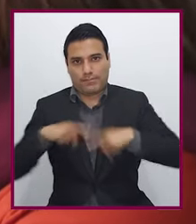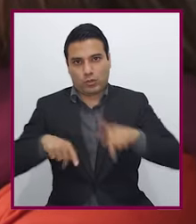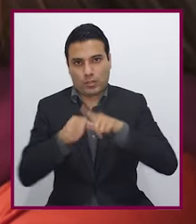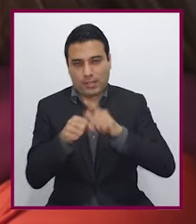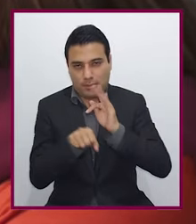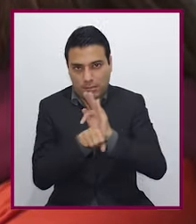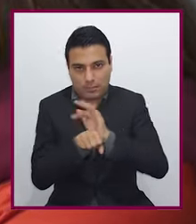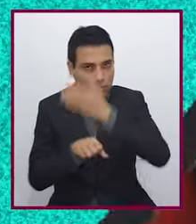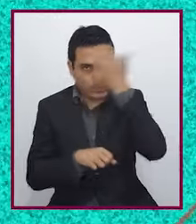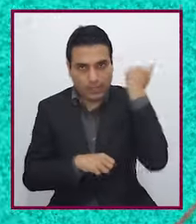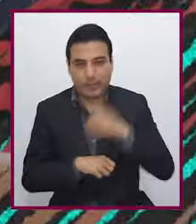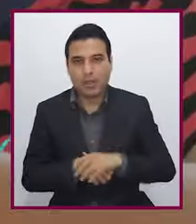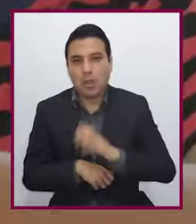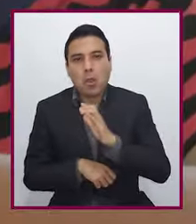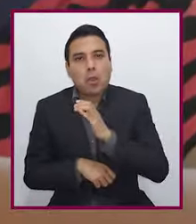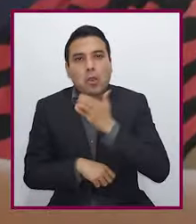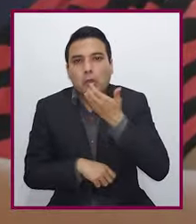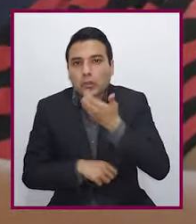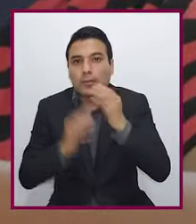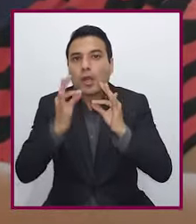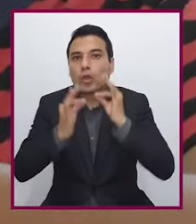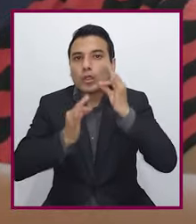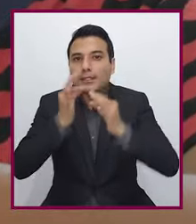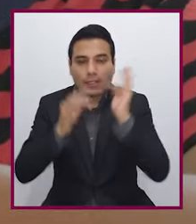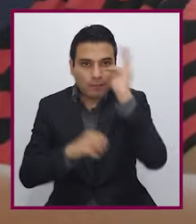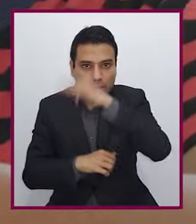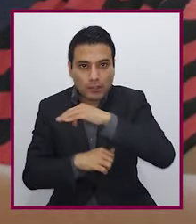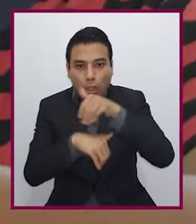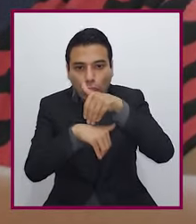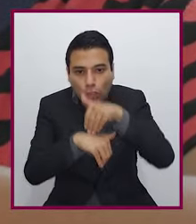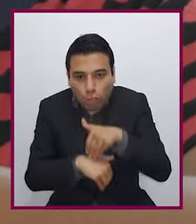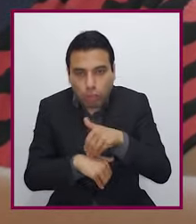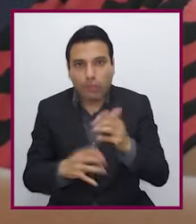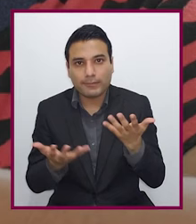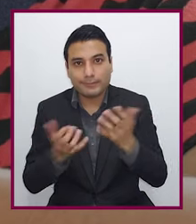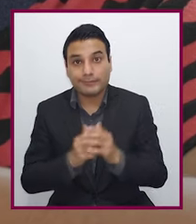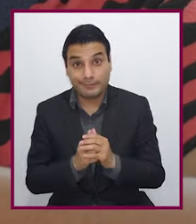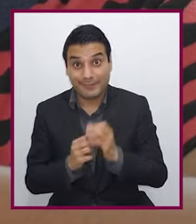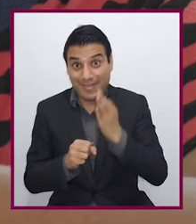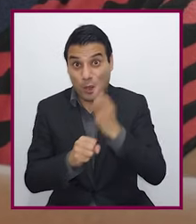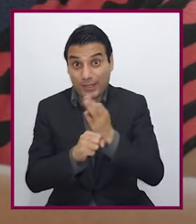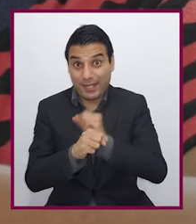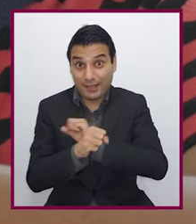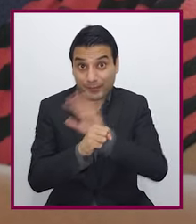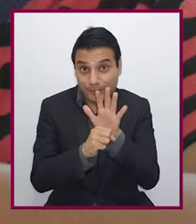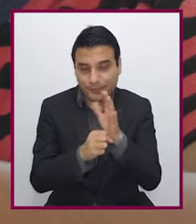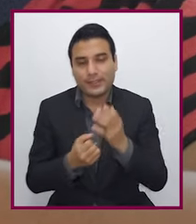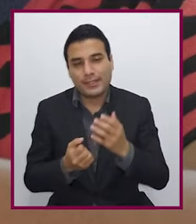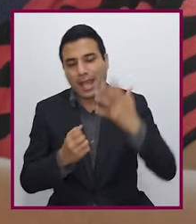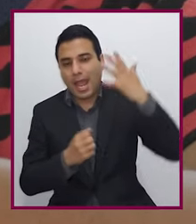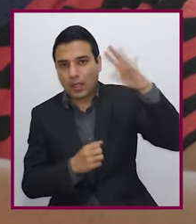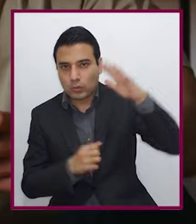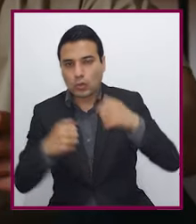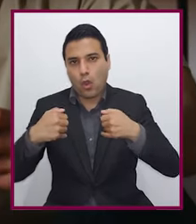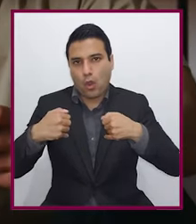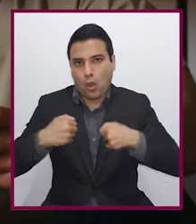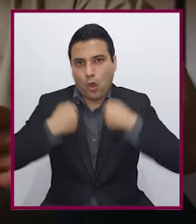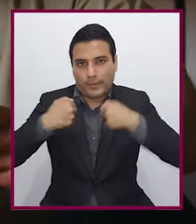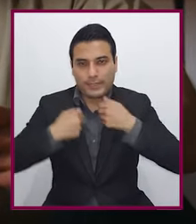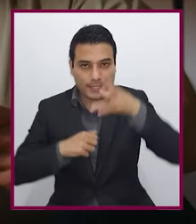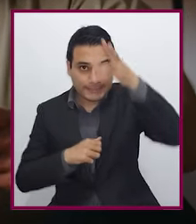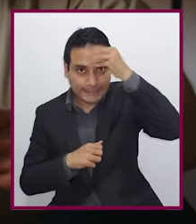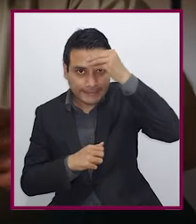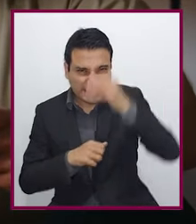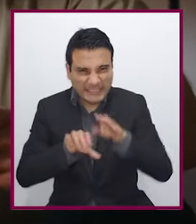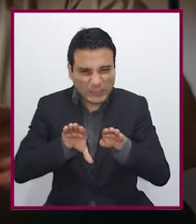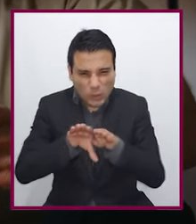proteger sus datos personales. Y ya es común que cualquiera caiga en las famosas noticias falsas. Y si bien es cierto que ante la pandemia, adultos y